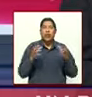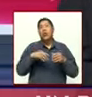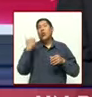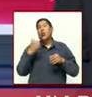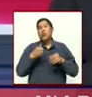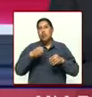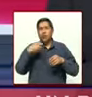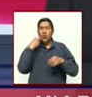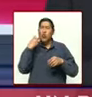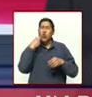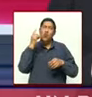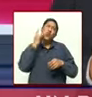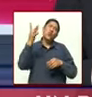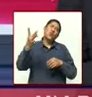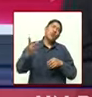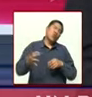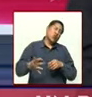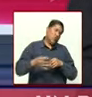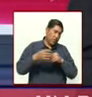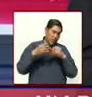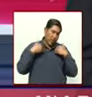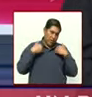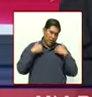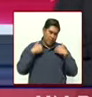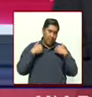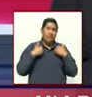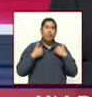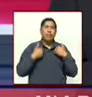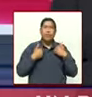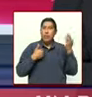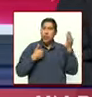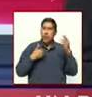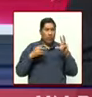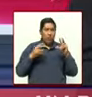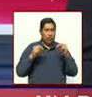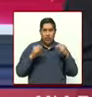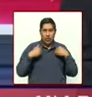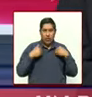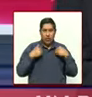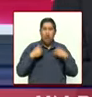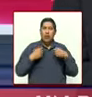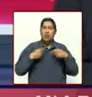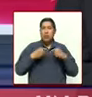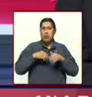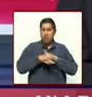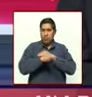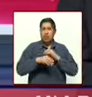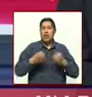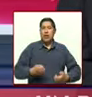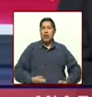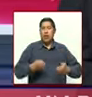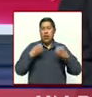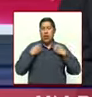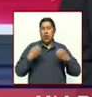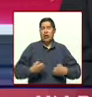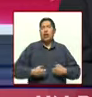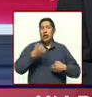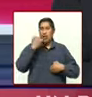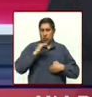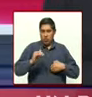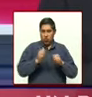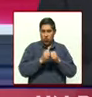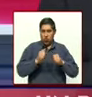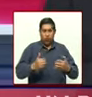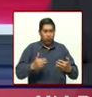robots tradicionales que suelen tener superficies duras de plástico o metal. Aunque el debate sobre la viabilidad y ética de dejar a niños al cuidado de